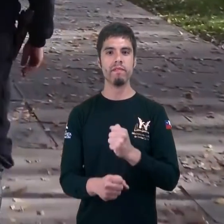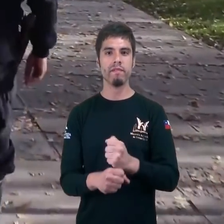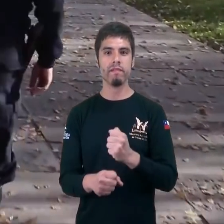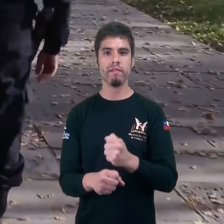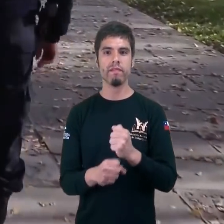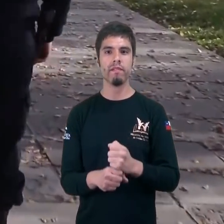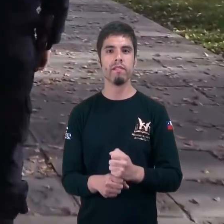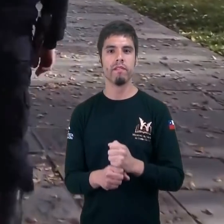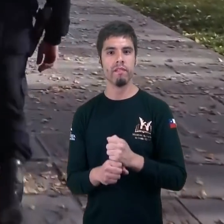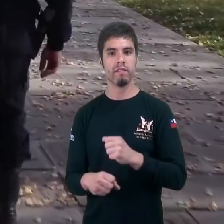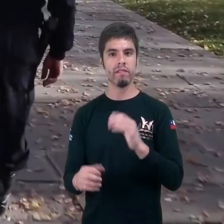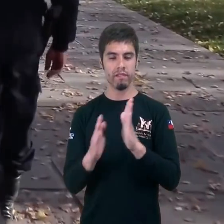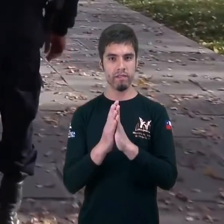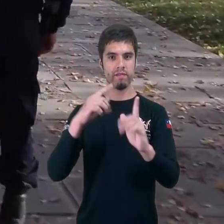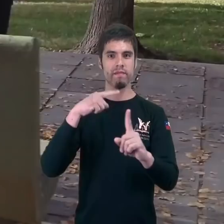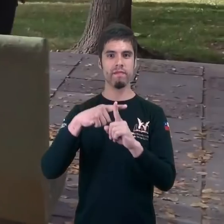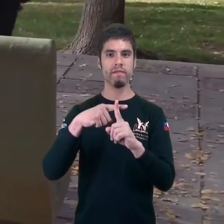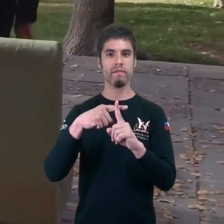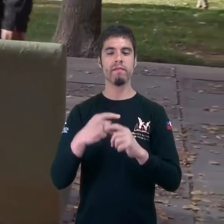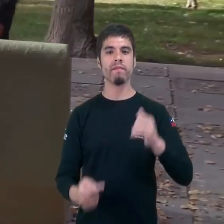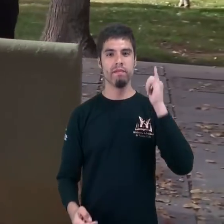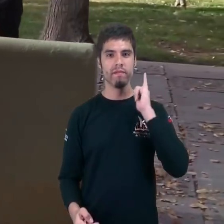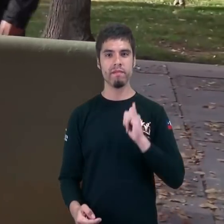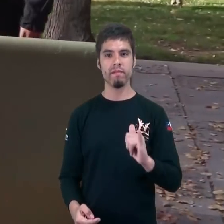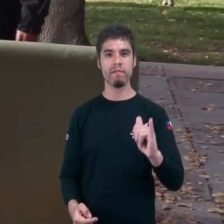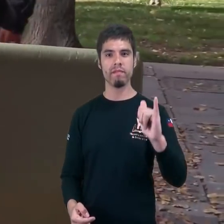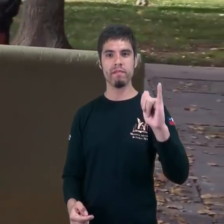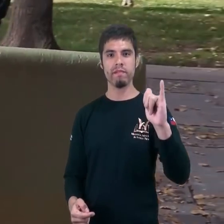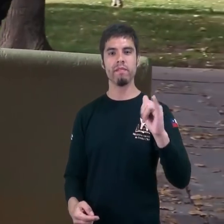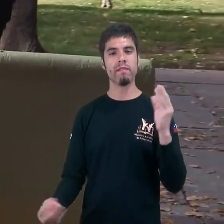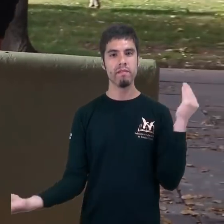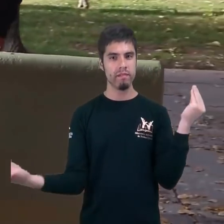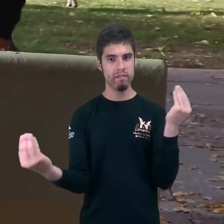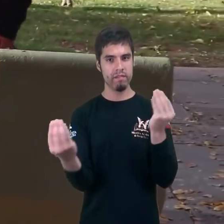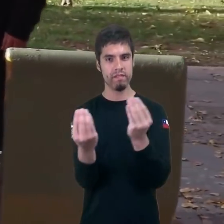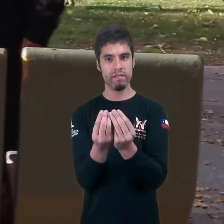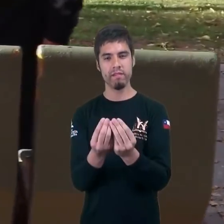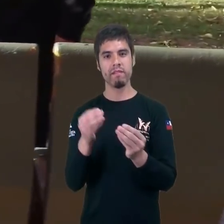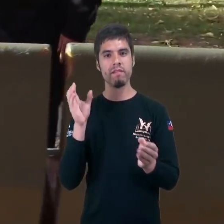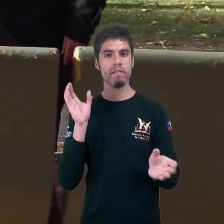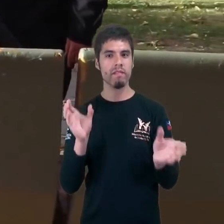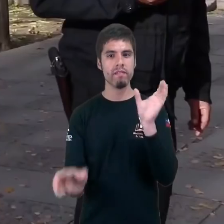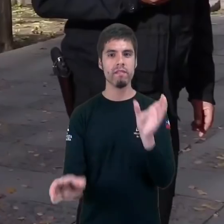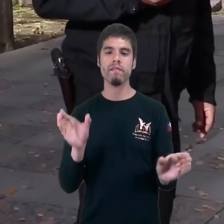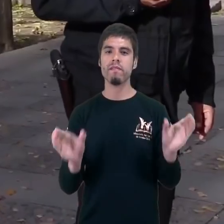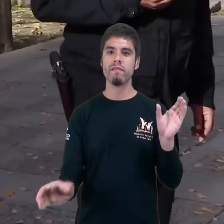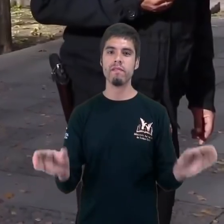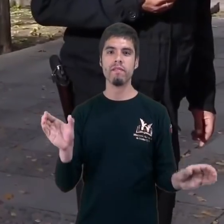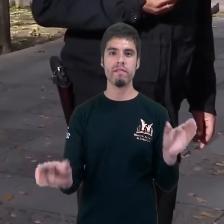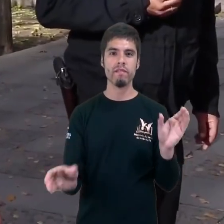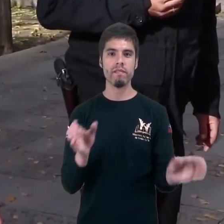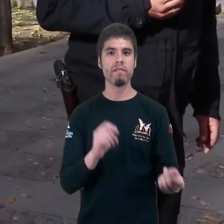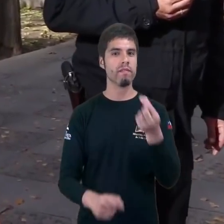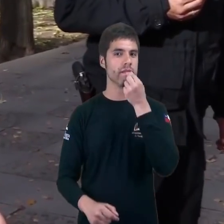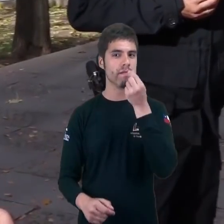con sus funciones en la Iglesia. Siempre aprovechó la proximidad que tiene a diario con la